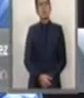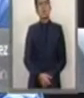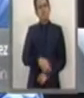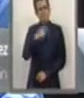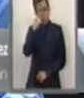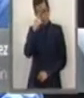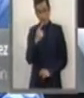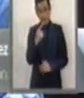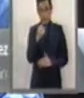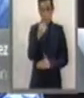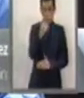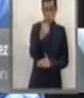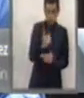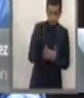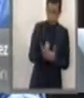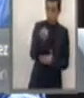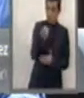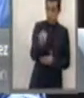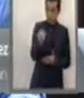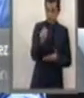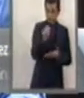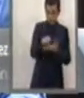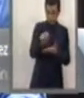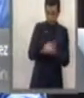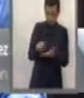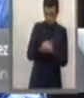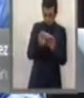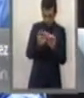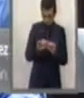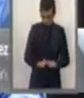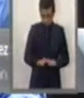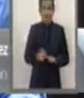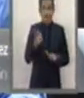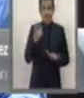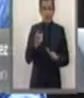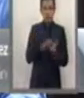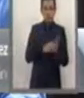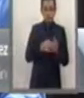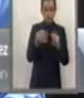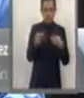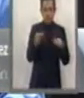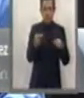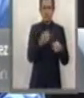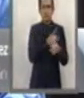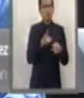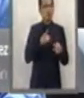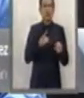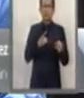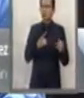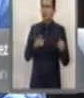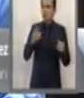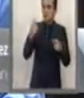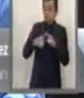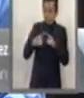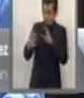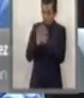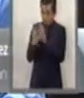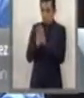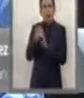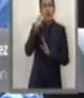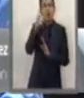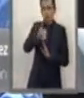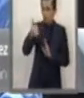contrato, los documentos relativos deben ser firmados por todas las partes a las cuales